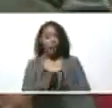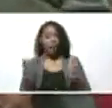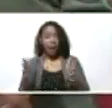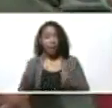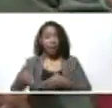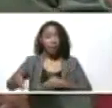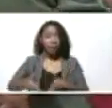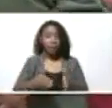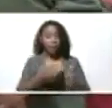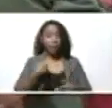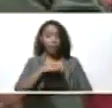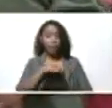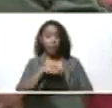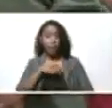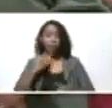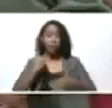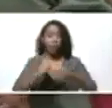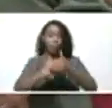que hemos recorrido,